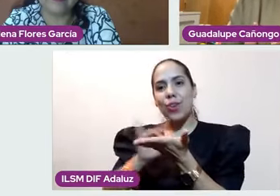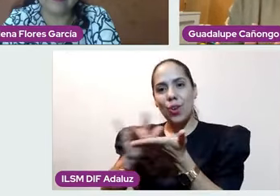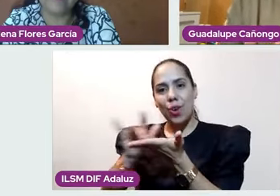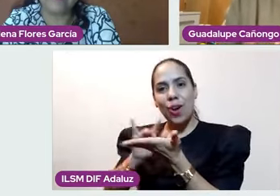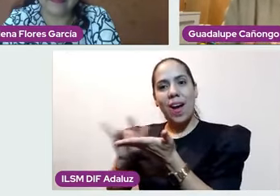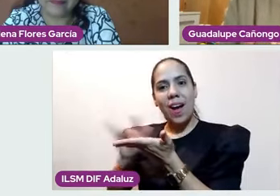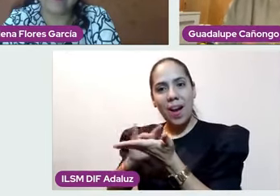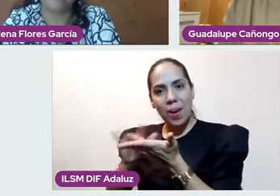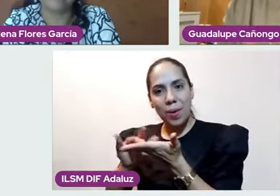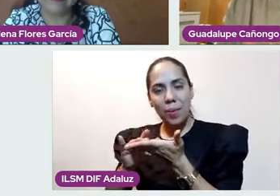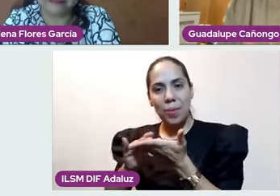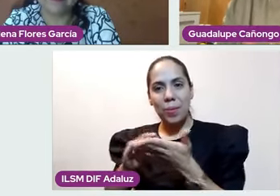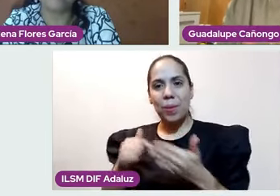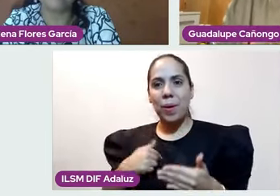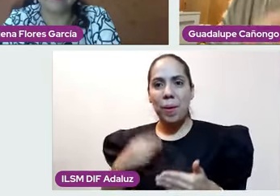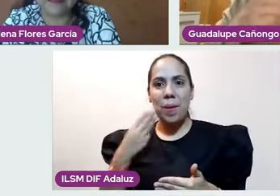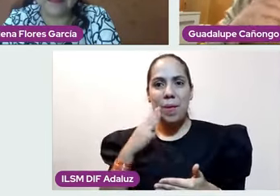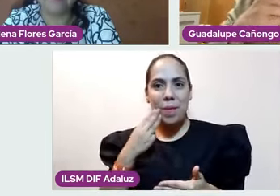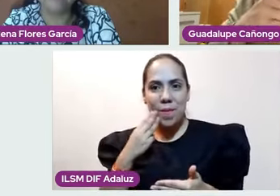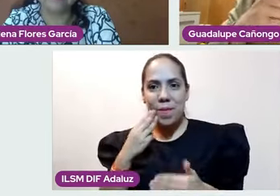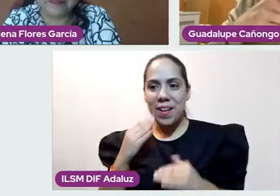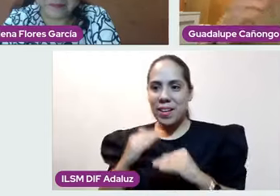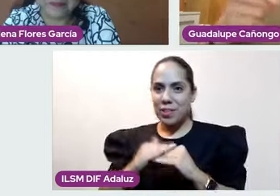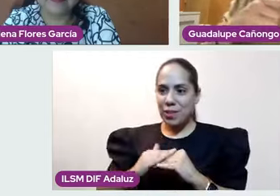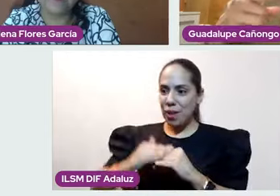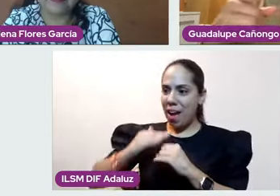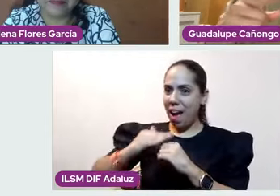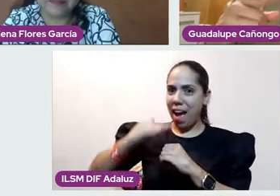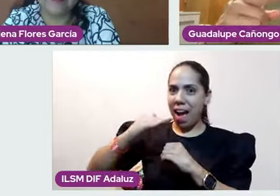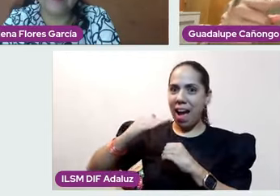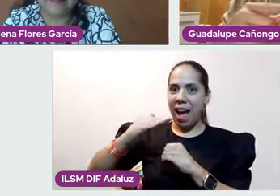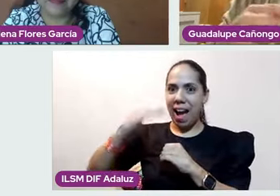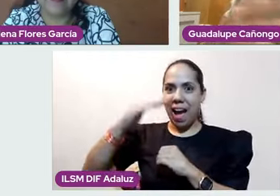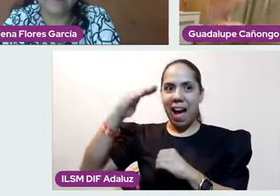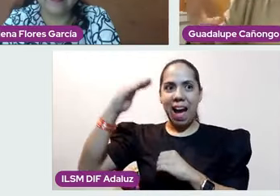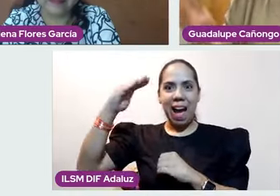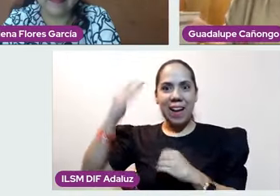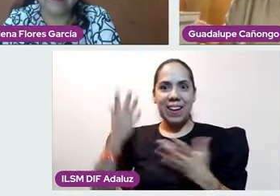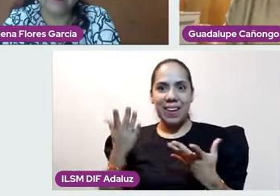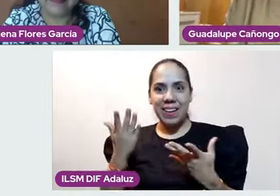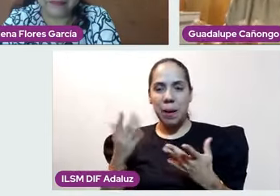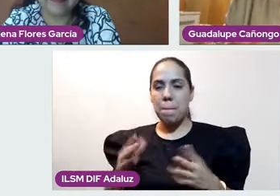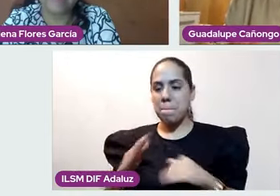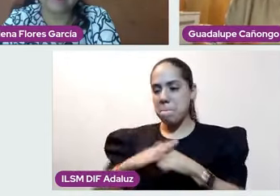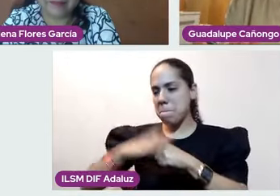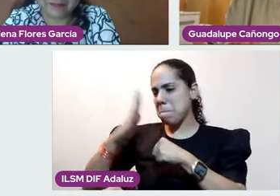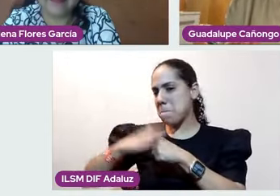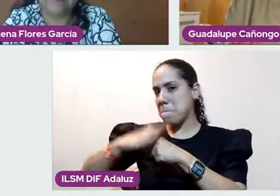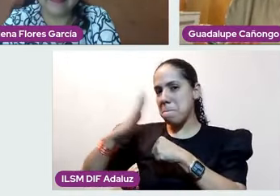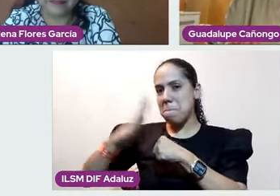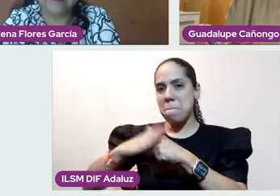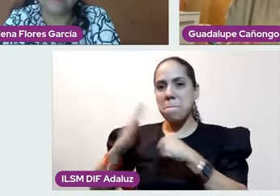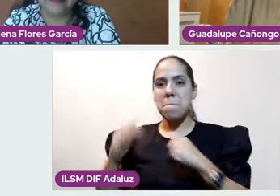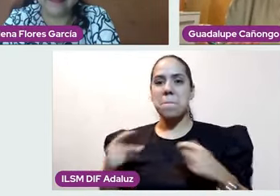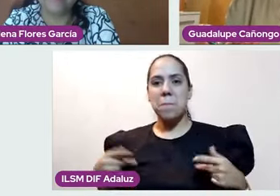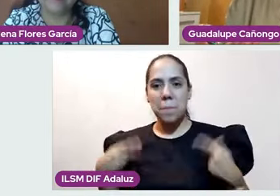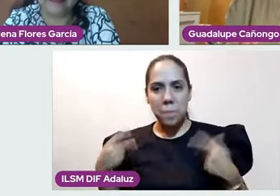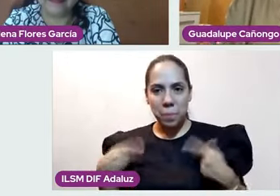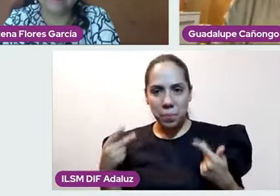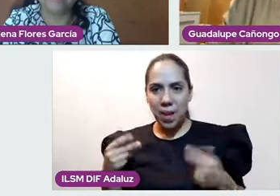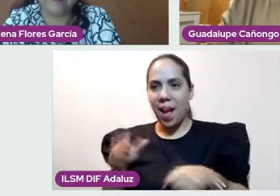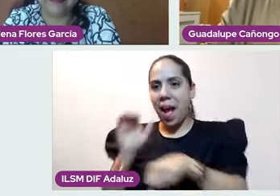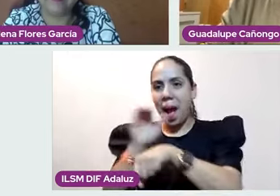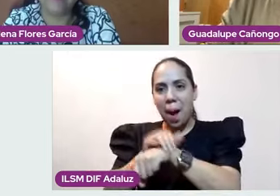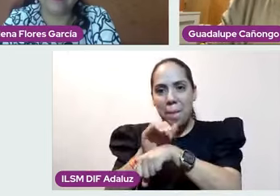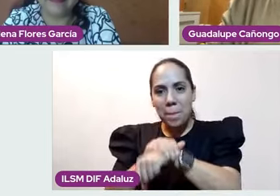amigos, pero ya me reencontré, ¿no? Y conociendo y los amigos de los amigos, ese es un gran